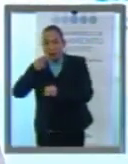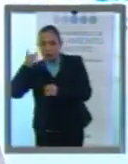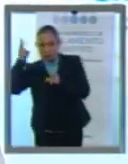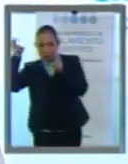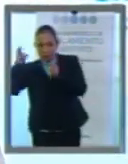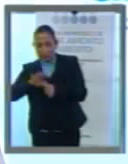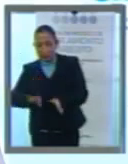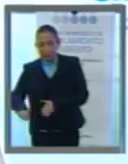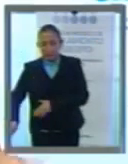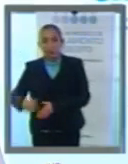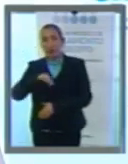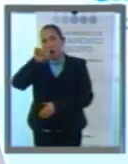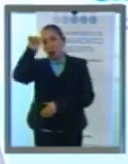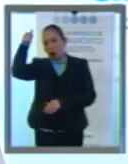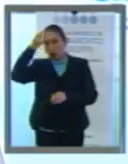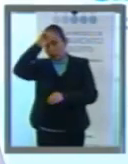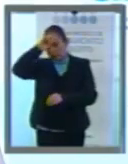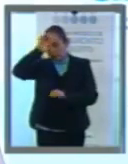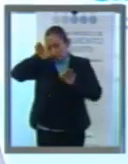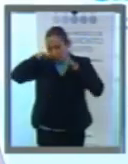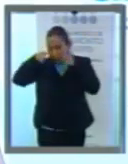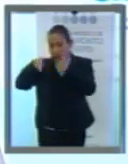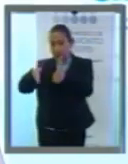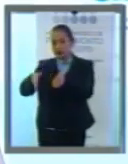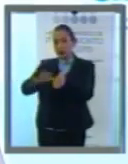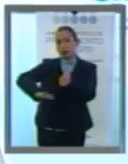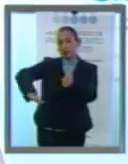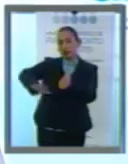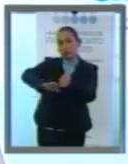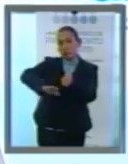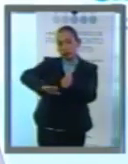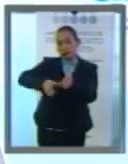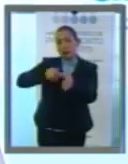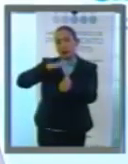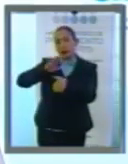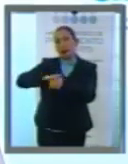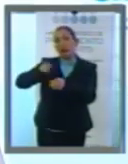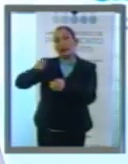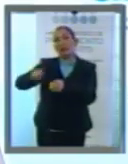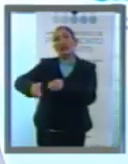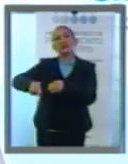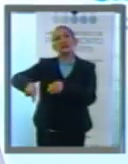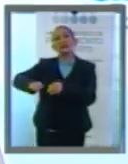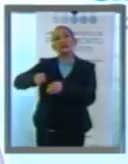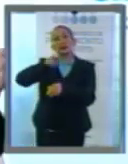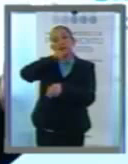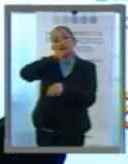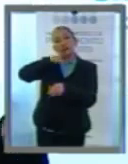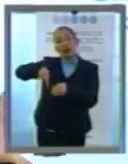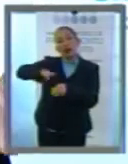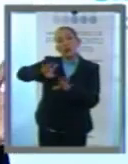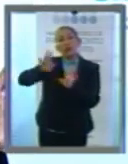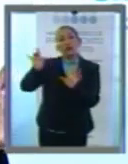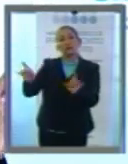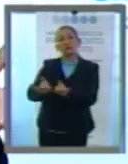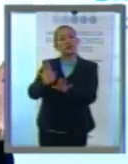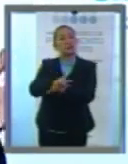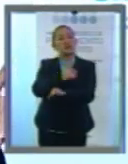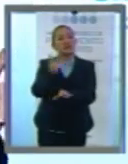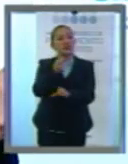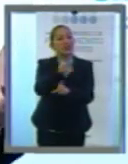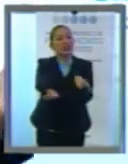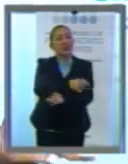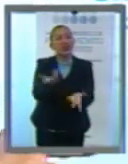materia. Luego hay otro enfoque que se ha predominado también en la academia, que se ha preocupado por las causas, identificar